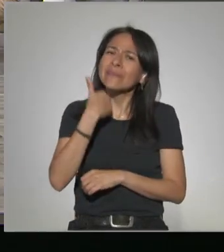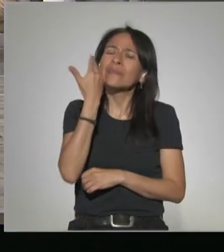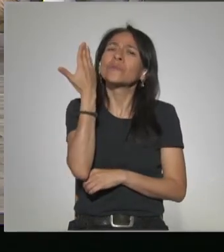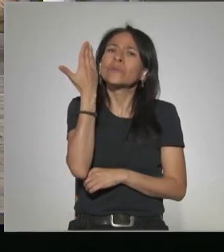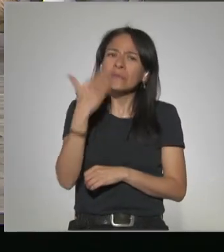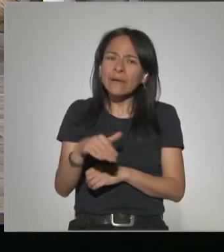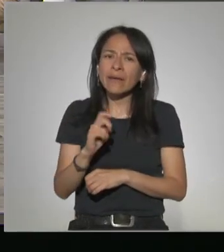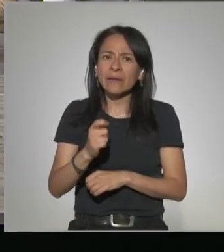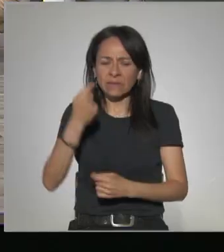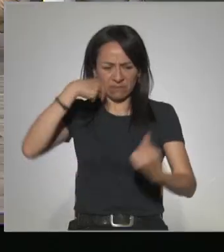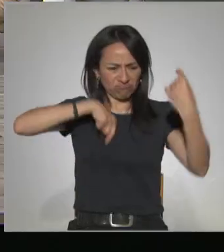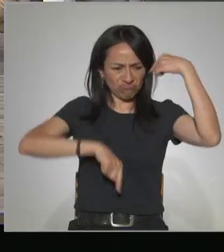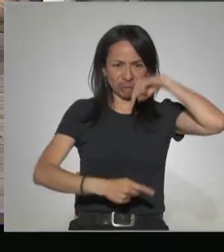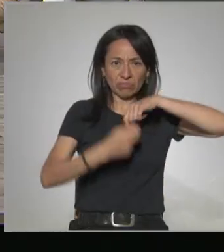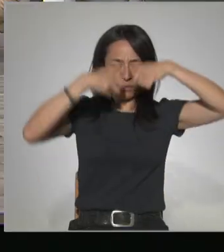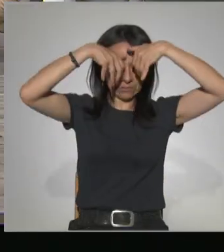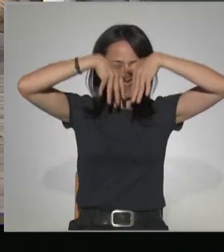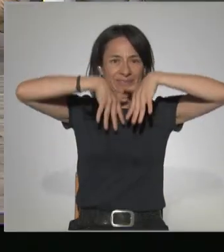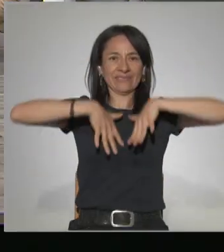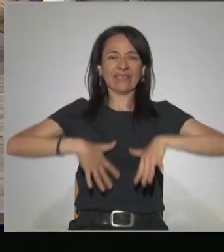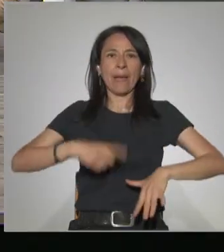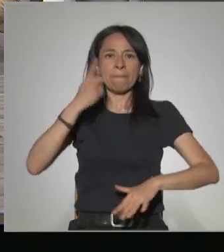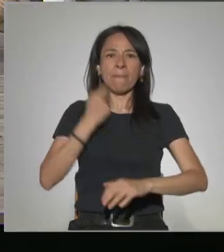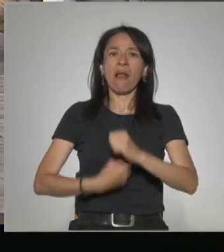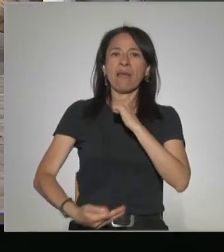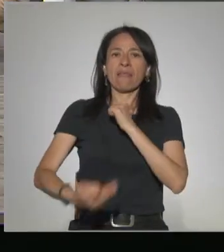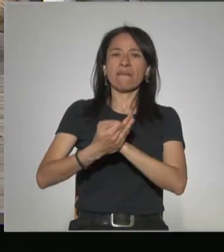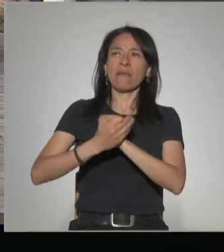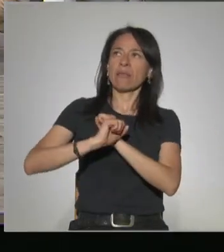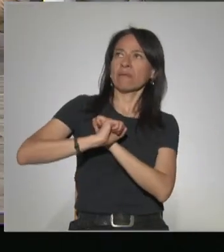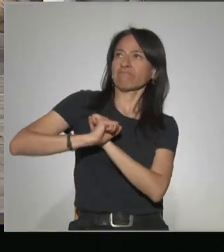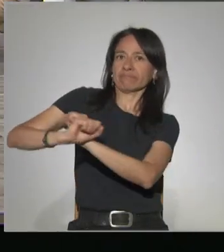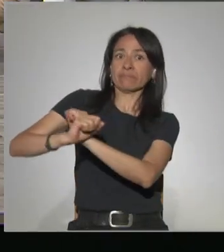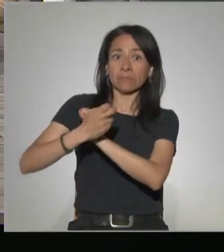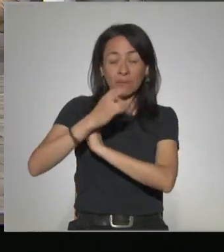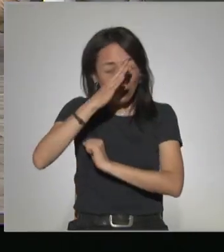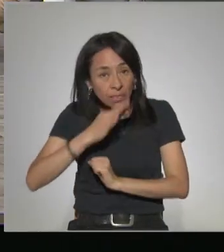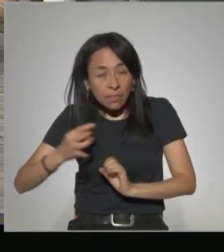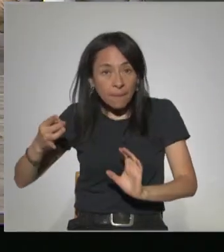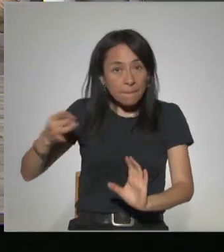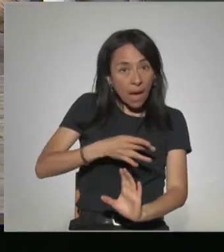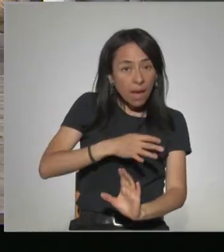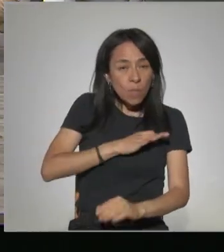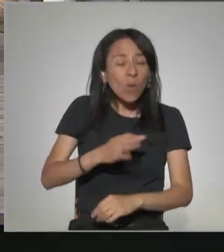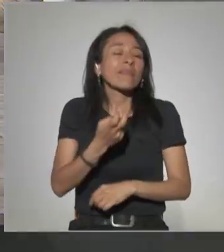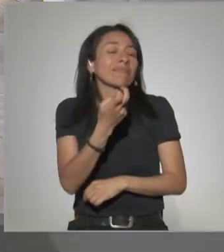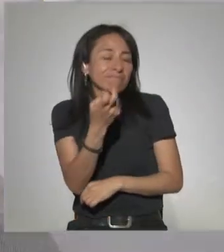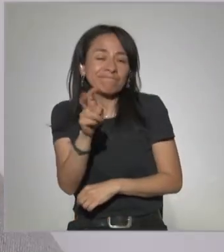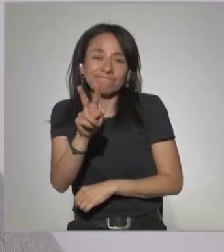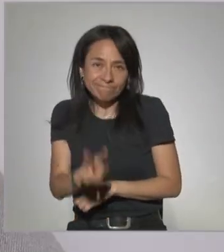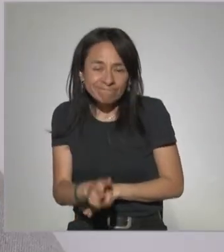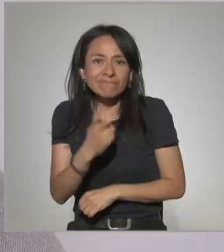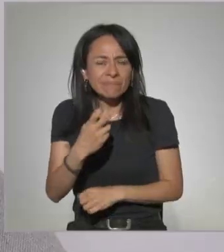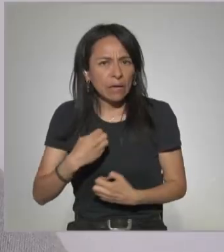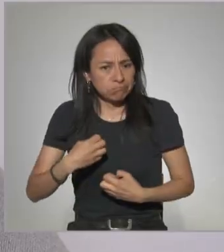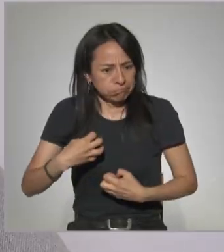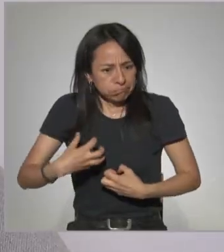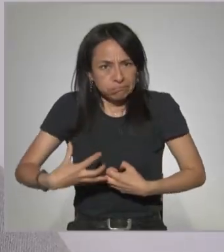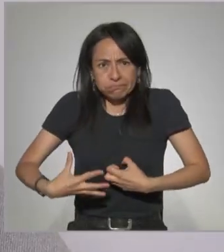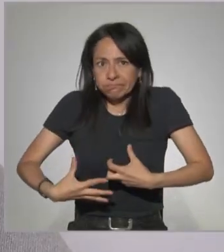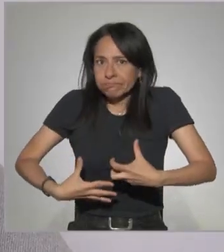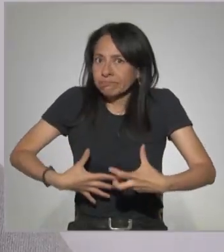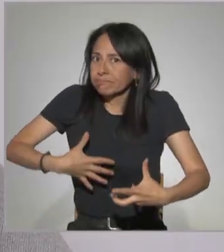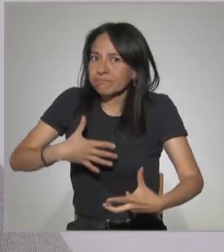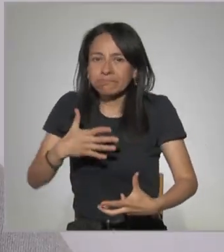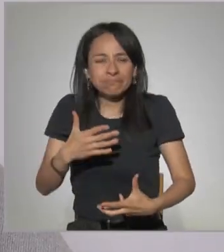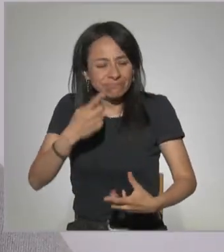sistema inmunológico. Sí, así es. Como se produce esta respuesta de inflamación crónica, ¿no? Eso